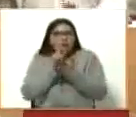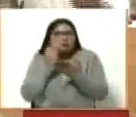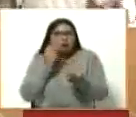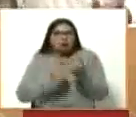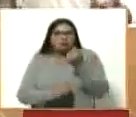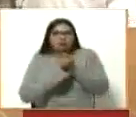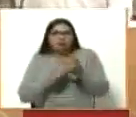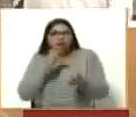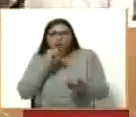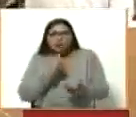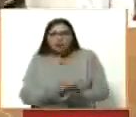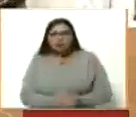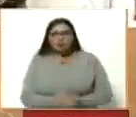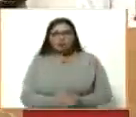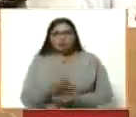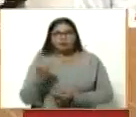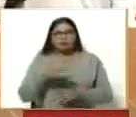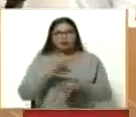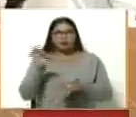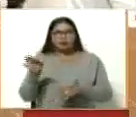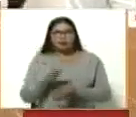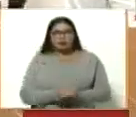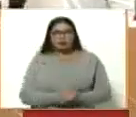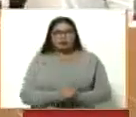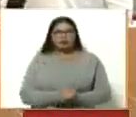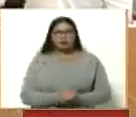Sentido. Solamente le dejaron el cargo de